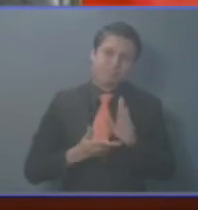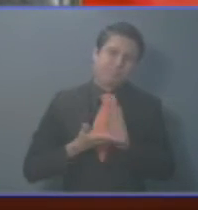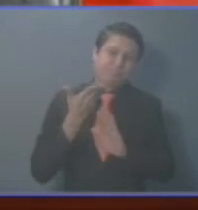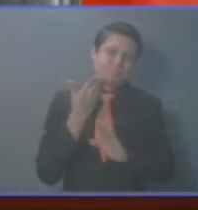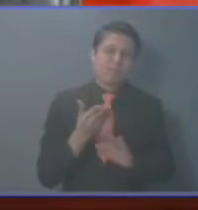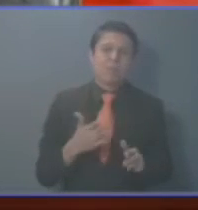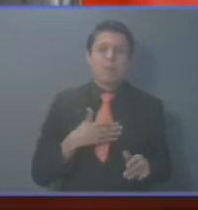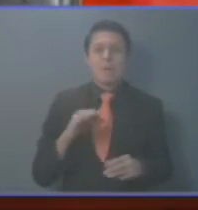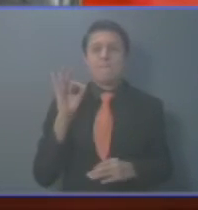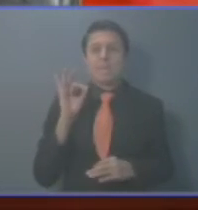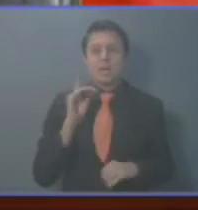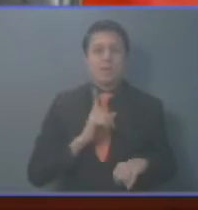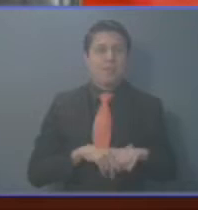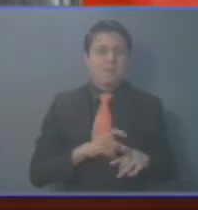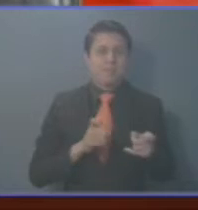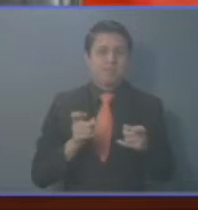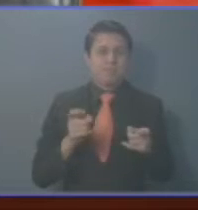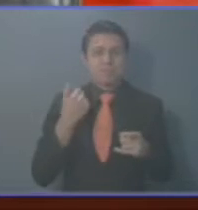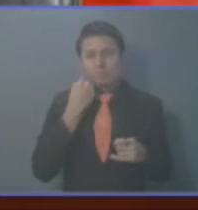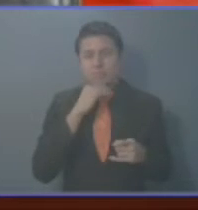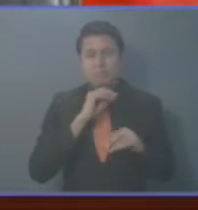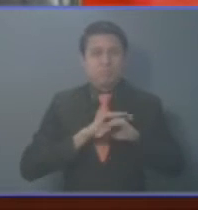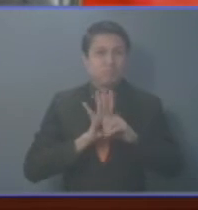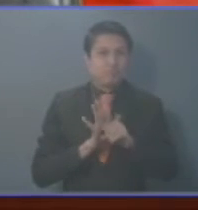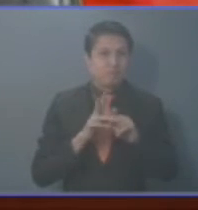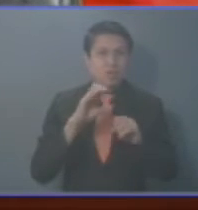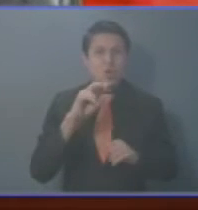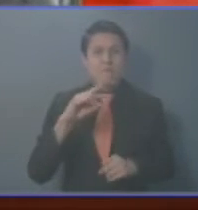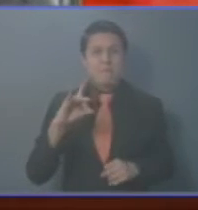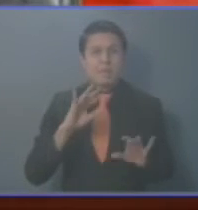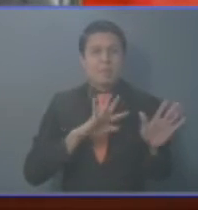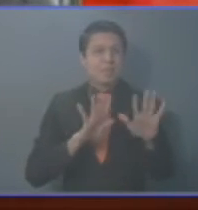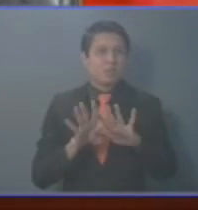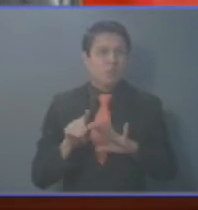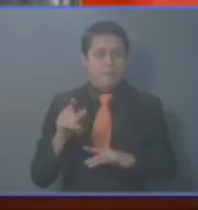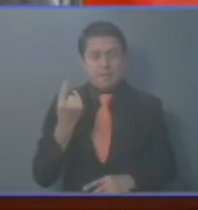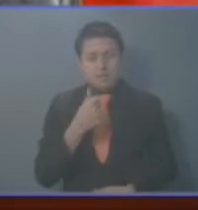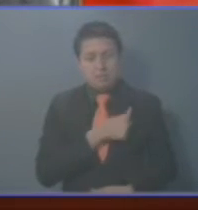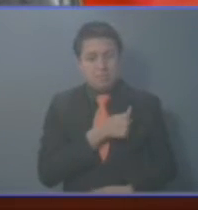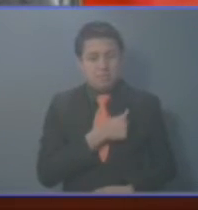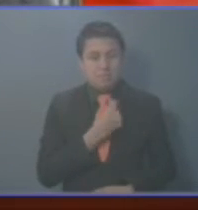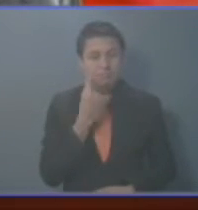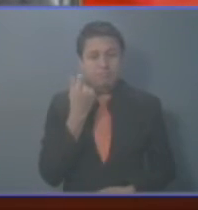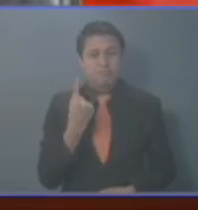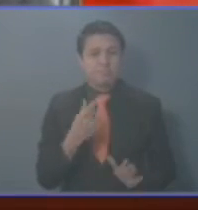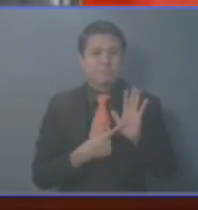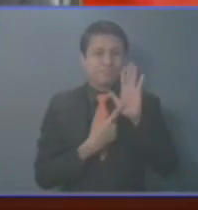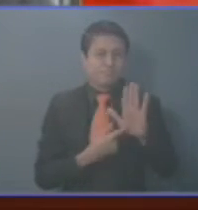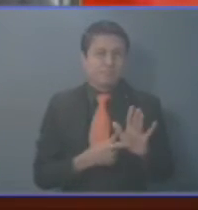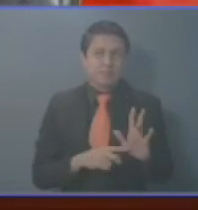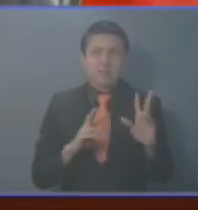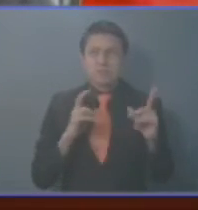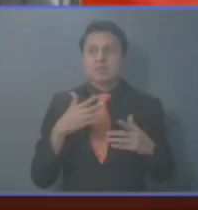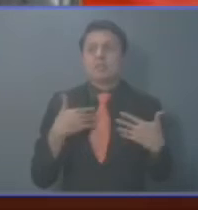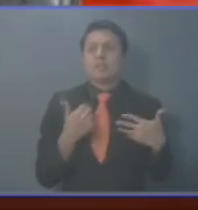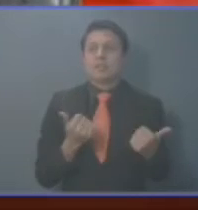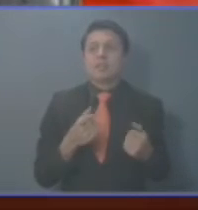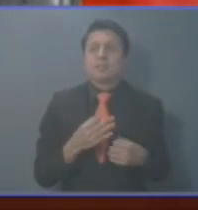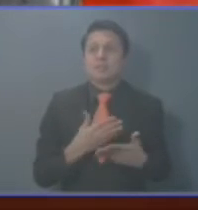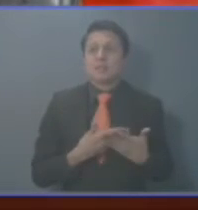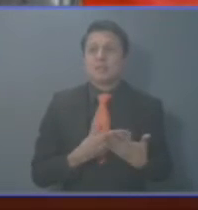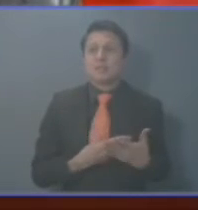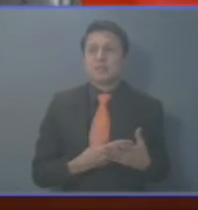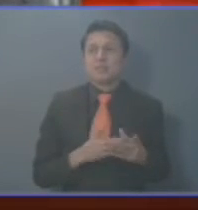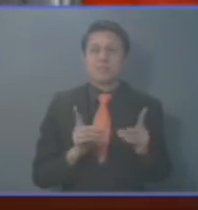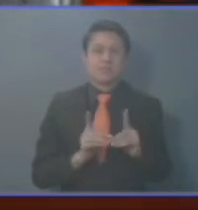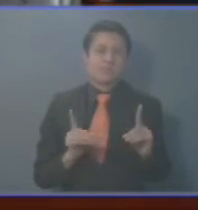tenido un mejor manejo de emergencia por COVID-19, ya que sus ciudadanos responsablemente atienden las recomendaciones en salud,